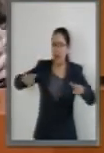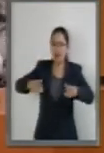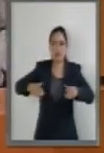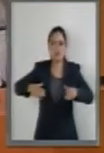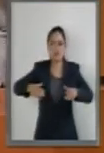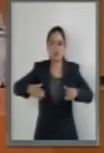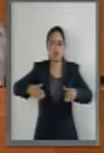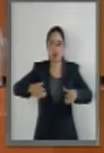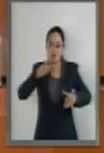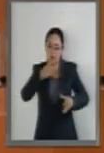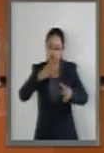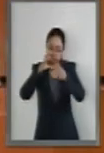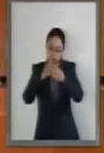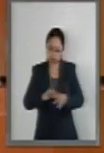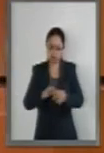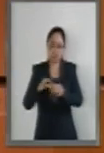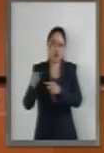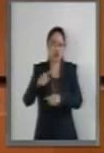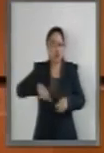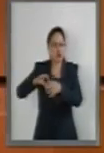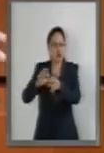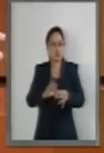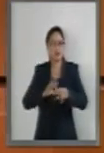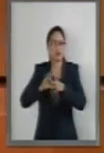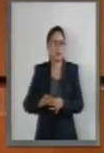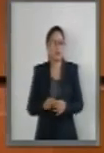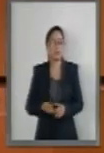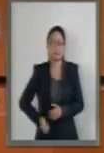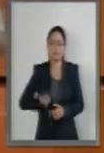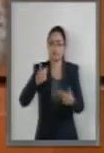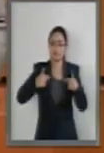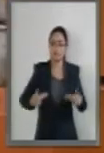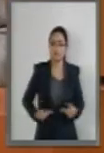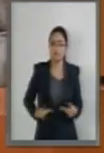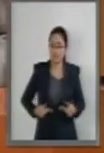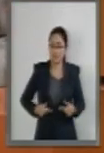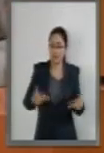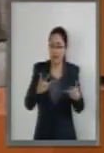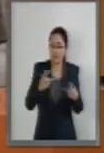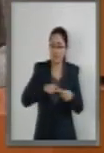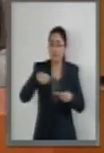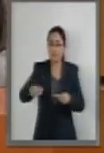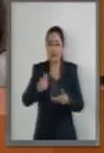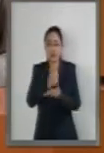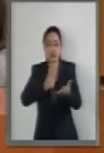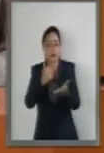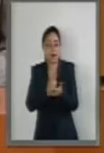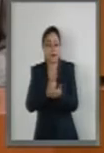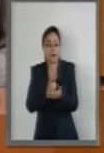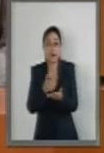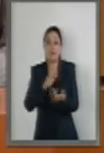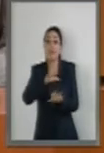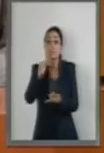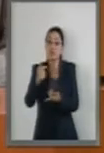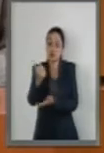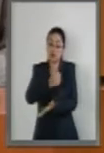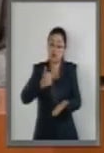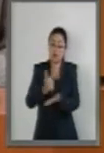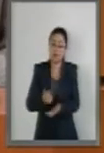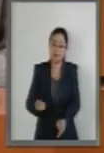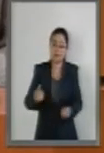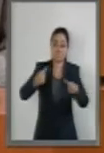no es uniforme. Primero el ser humano hace a las ciudades y después son las ciudades las